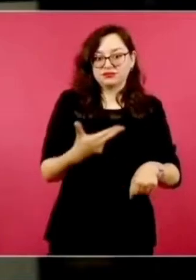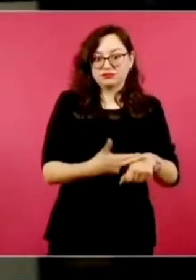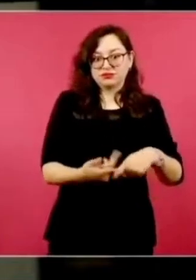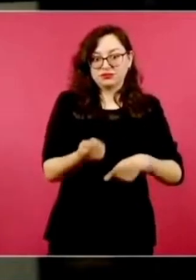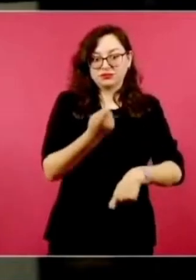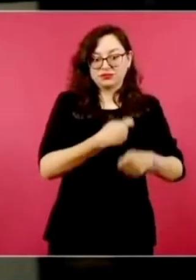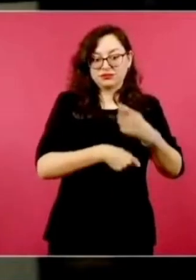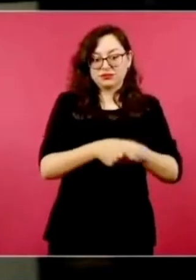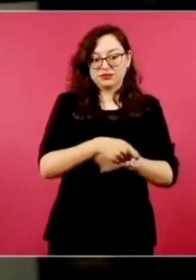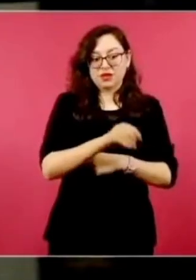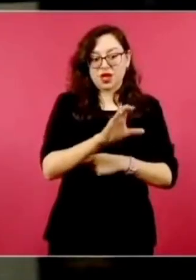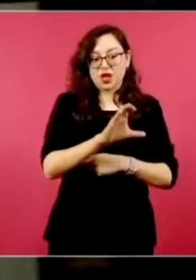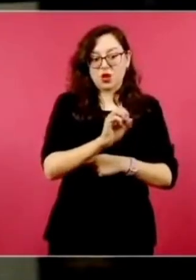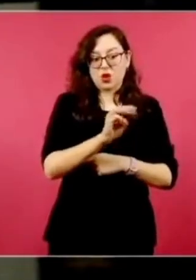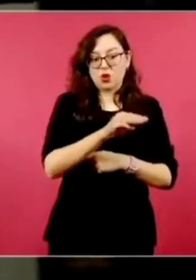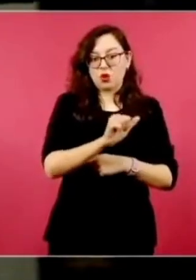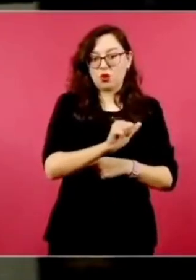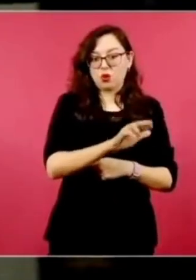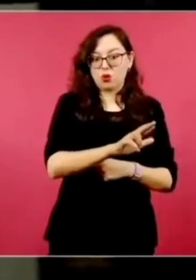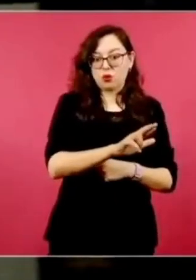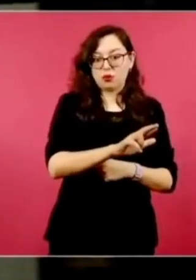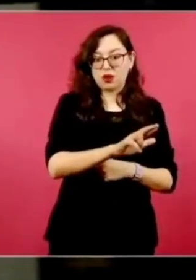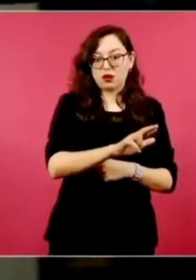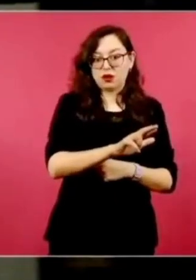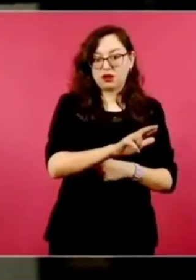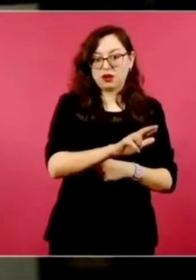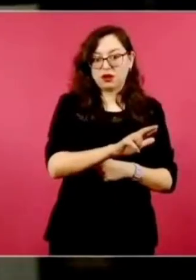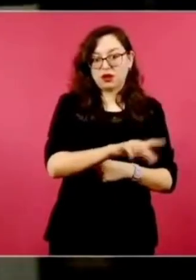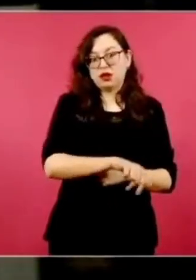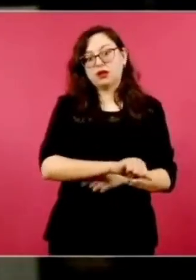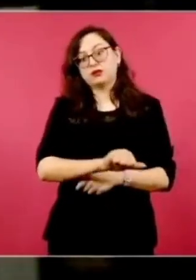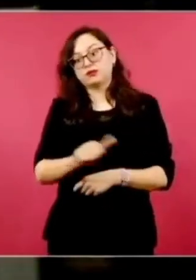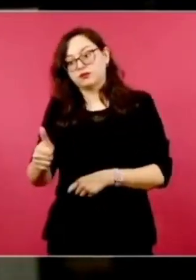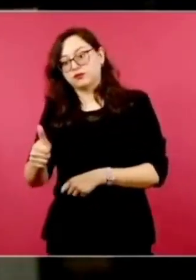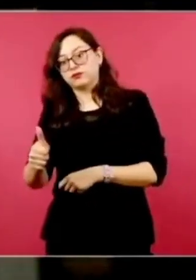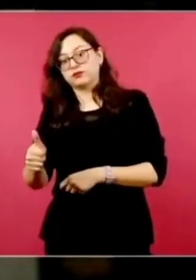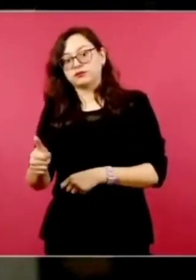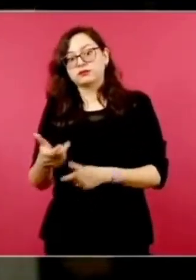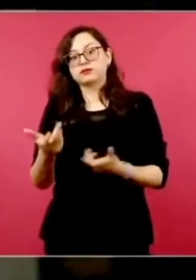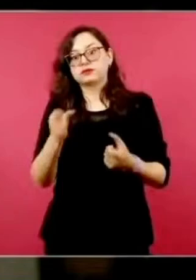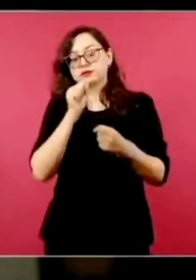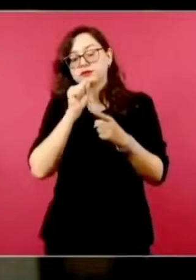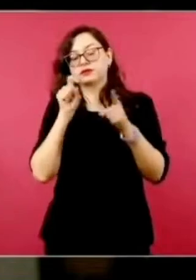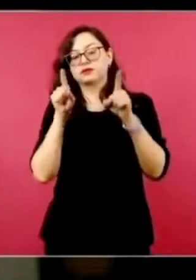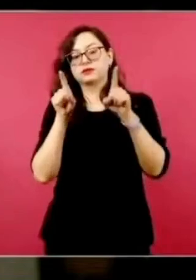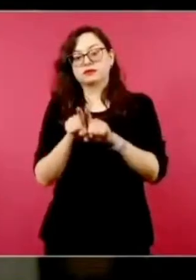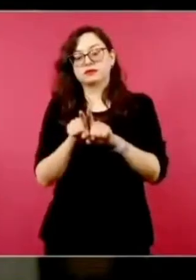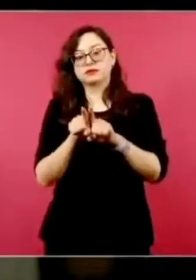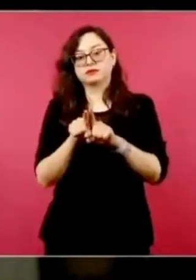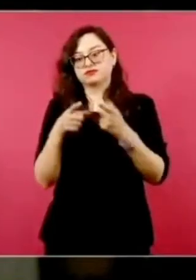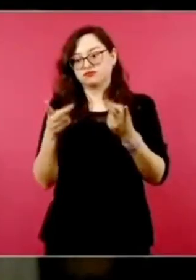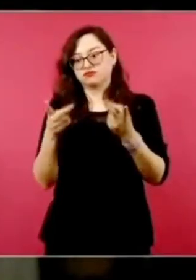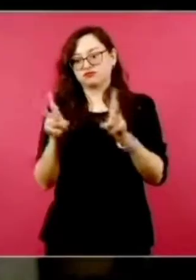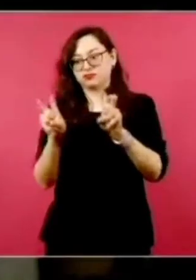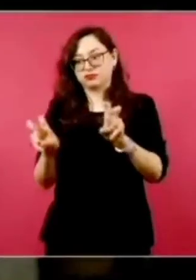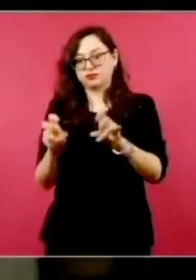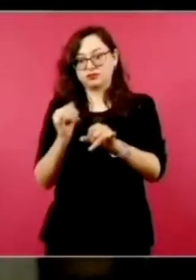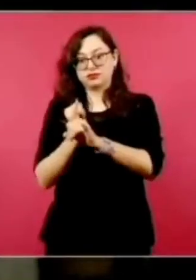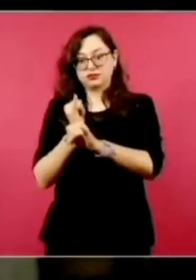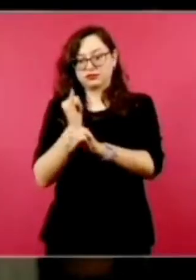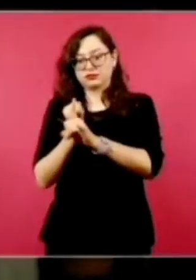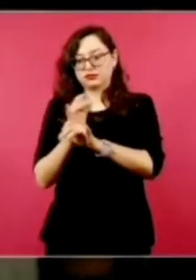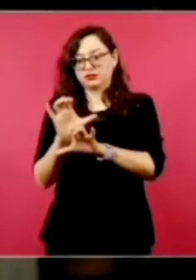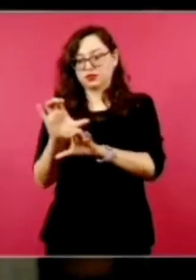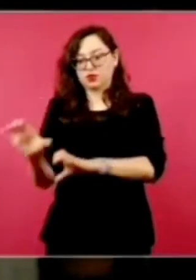la Comar y otros porque estaban esperando el trámite del CBP One, que por la tecnología de Estados Unidos solo